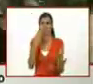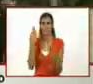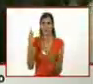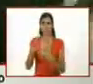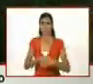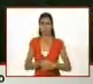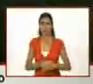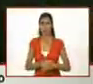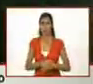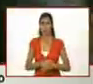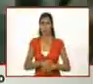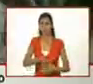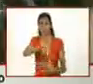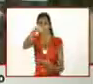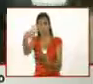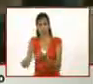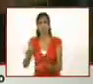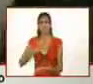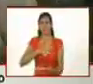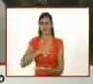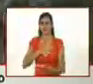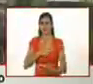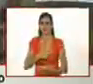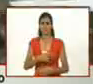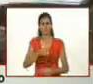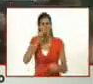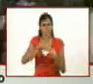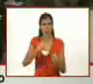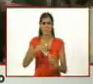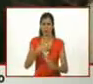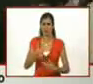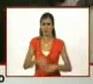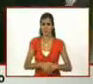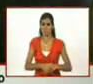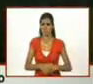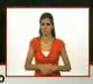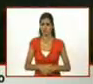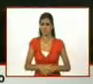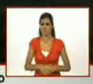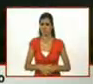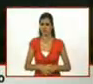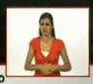las imágenes. ¡Me tumbaste! ¡A propósito!